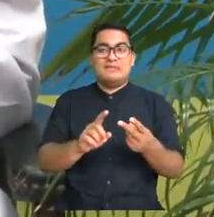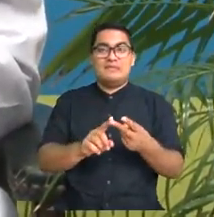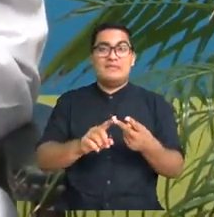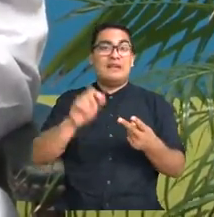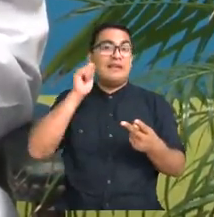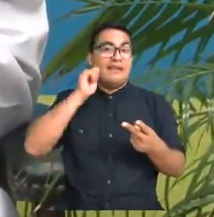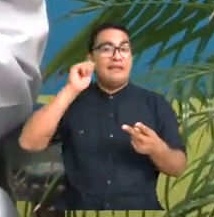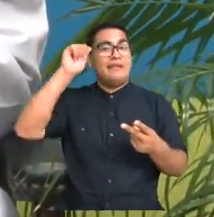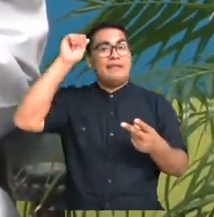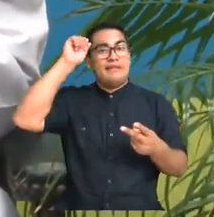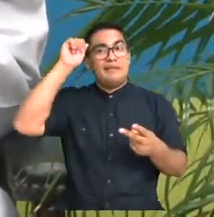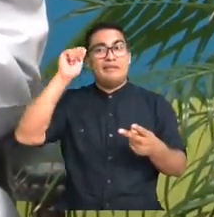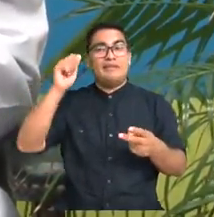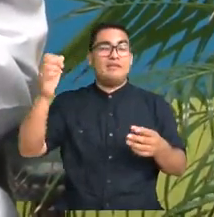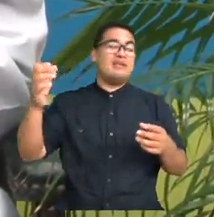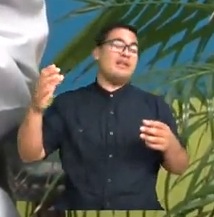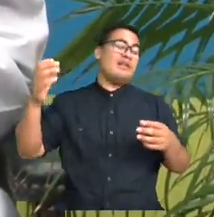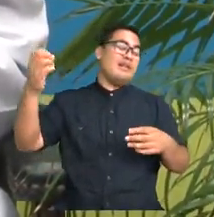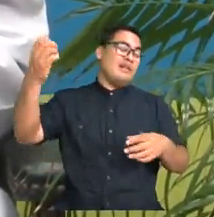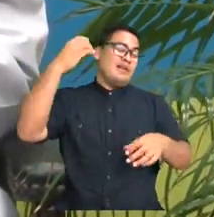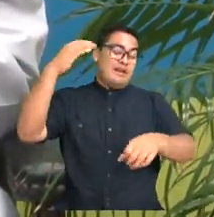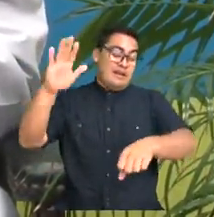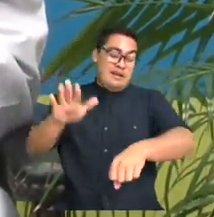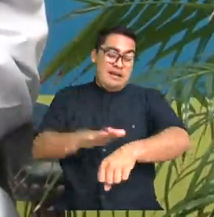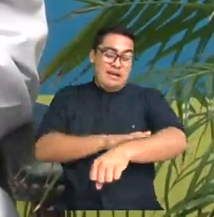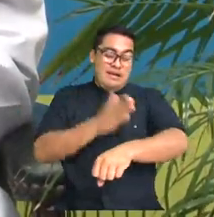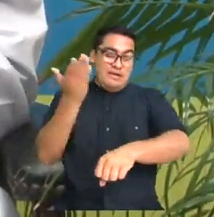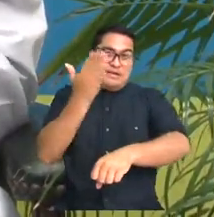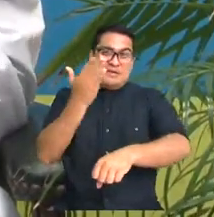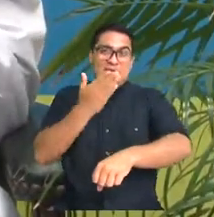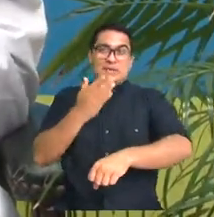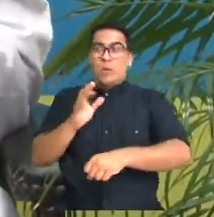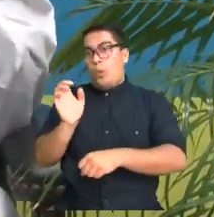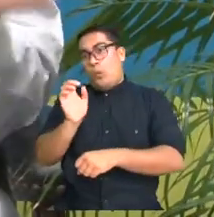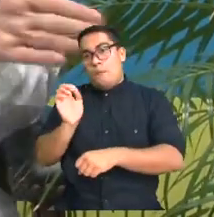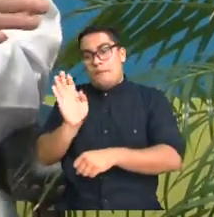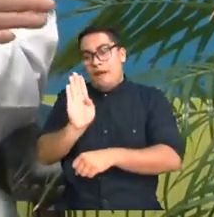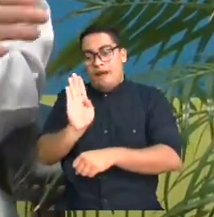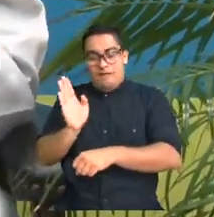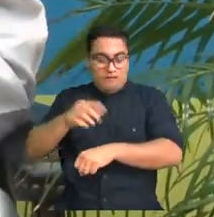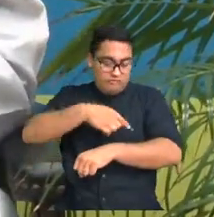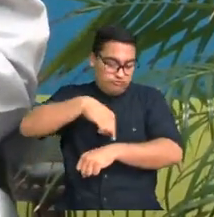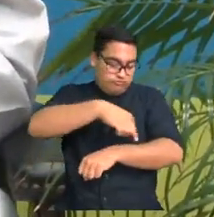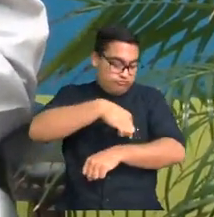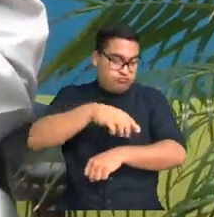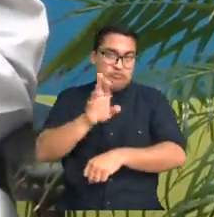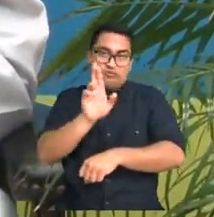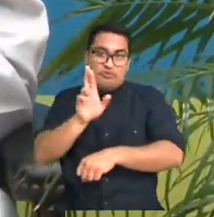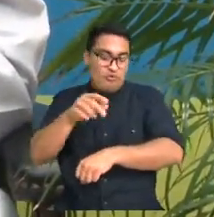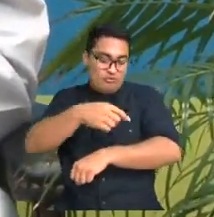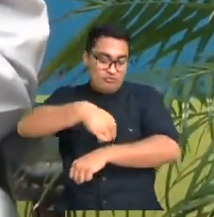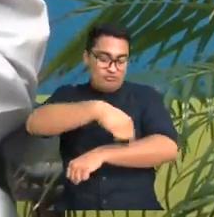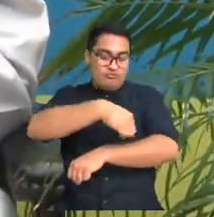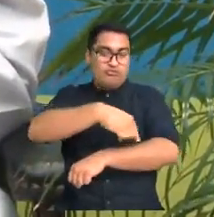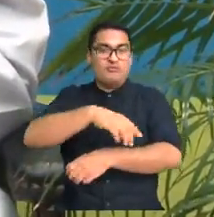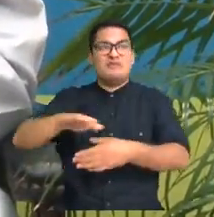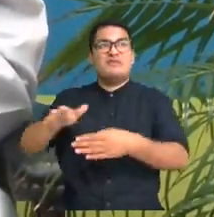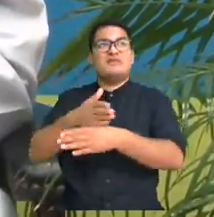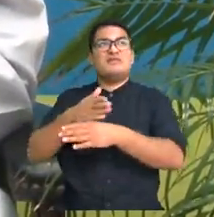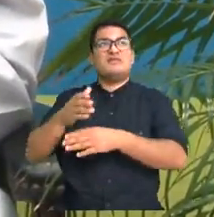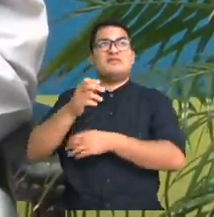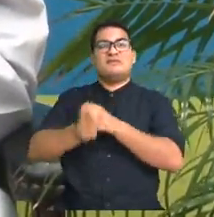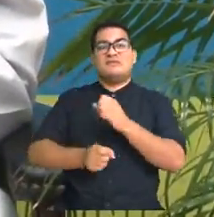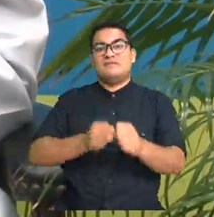quemaduras solares y las manchas, entonces depende, sobre todo está dividido así en esa parte por las